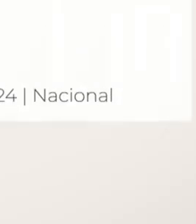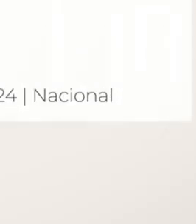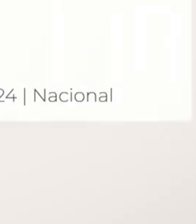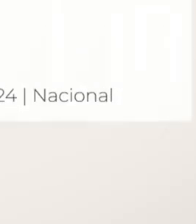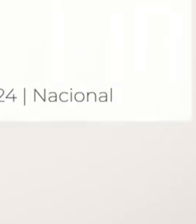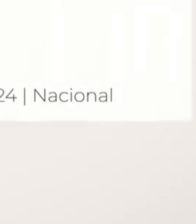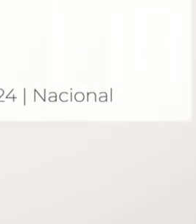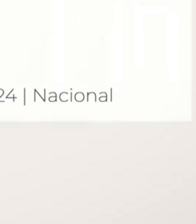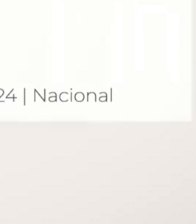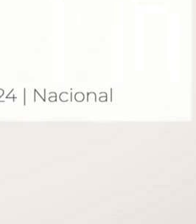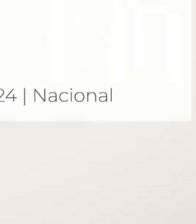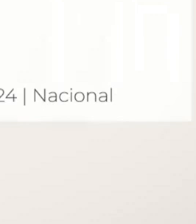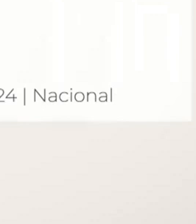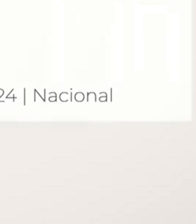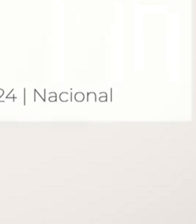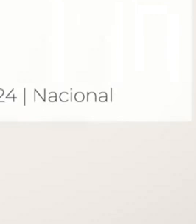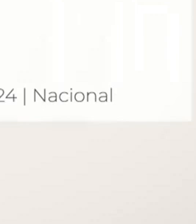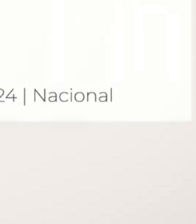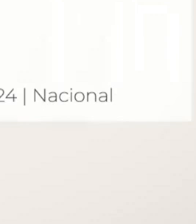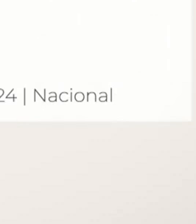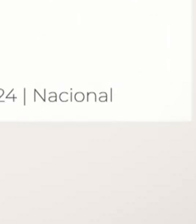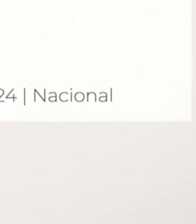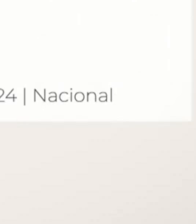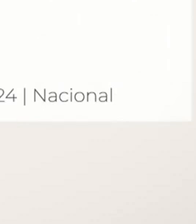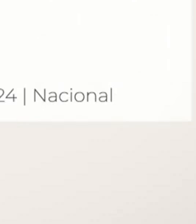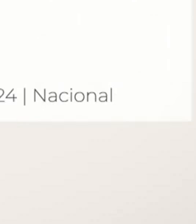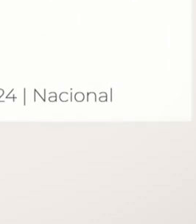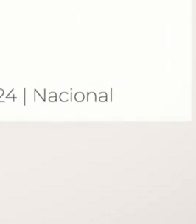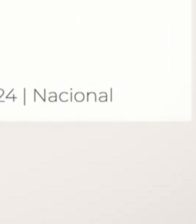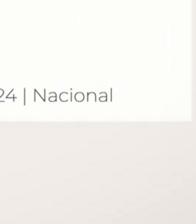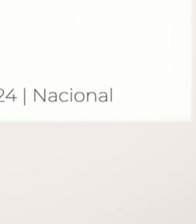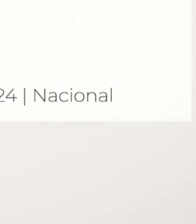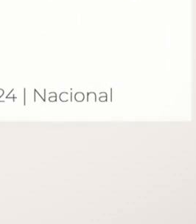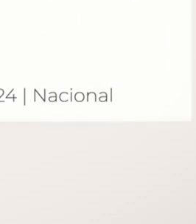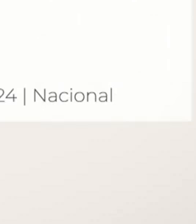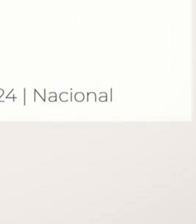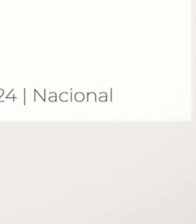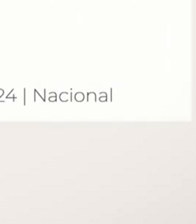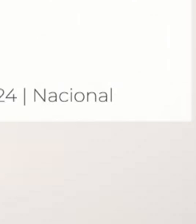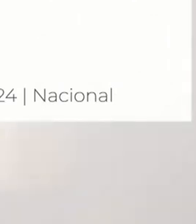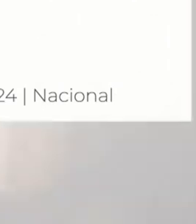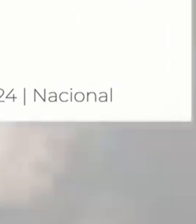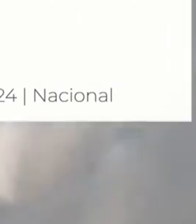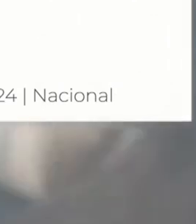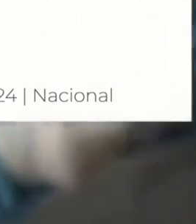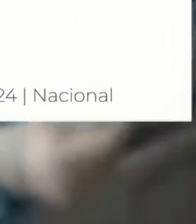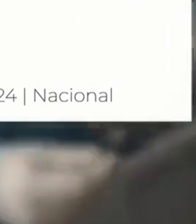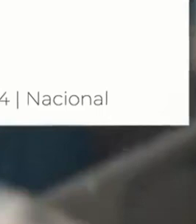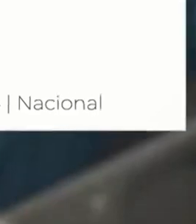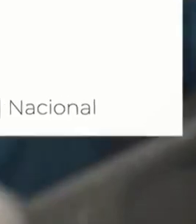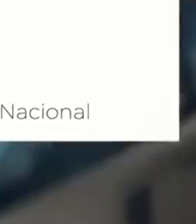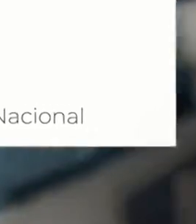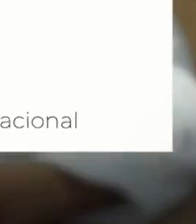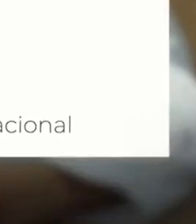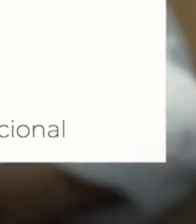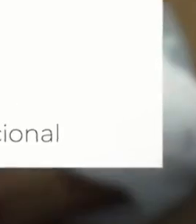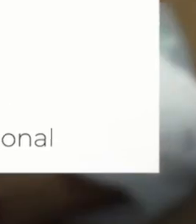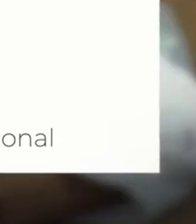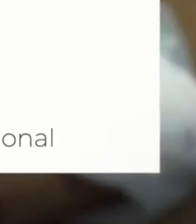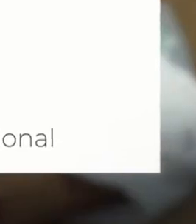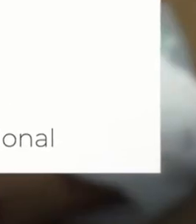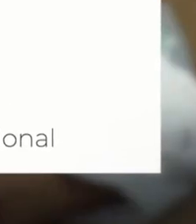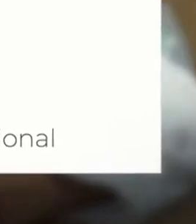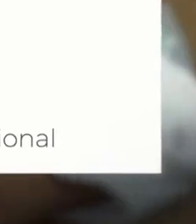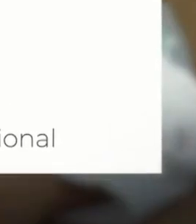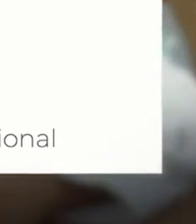informó que según los datos de la Red de Infección Respiratoria Aguda Grave, IRAG, actualizados al 13 de enero, la